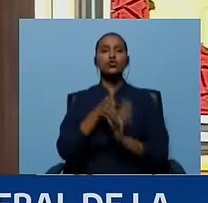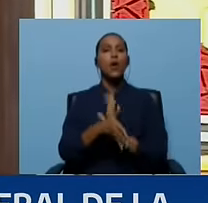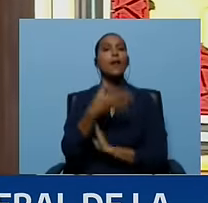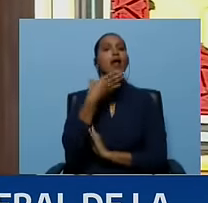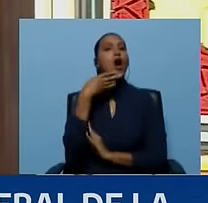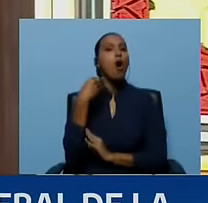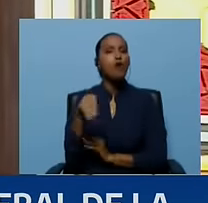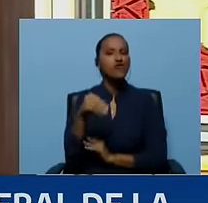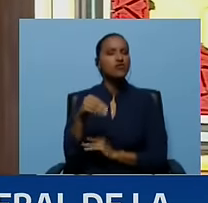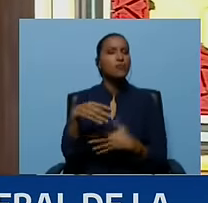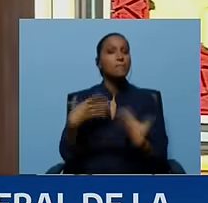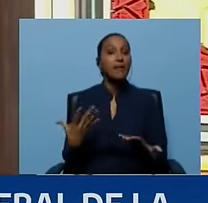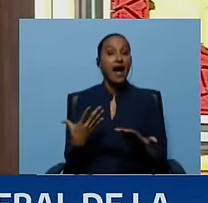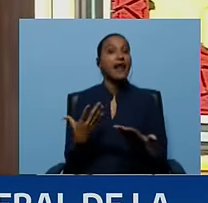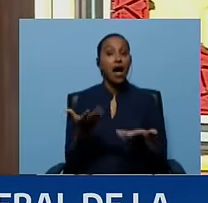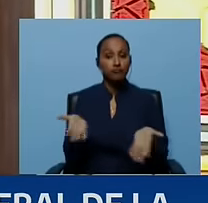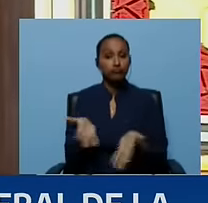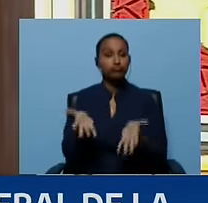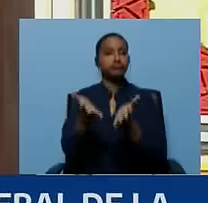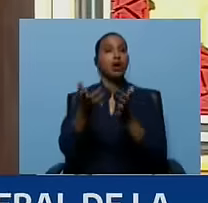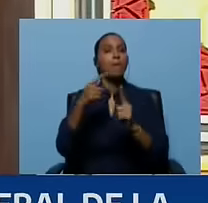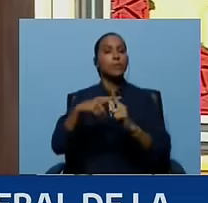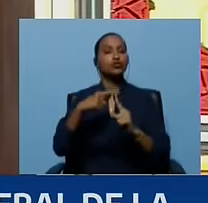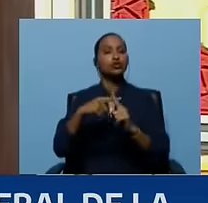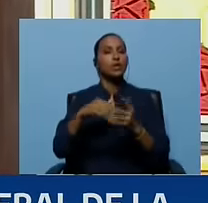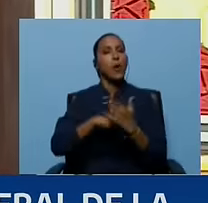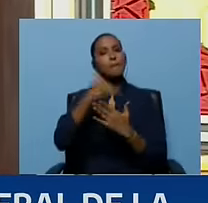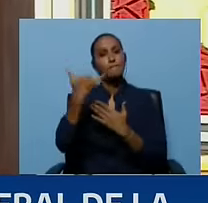desarrollo de sus proyectos.